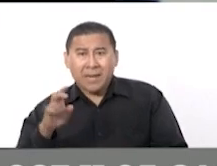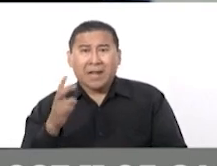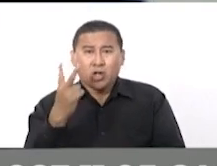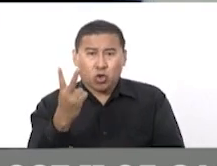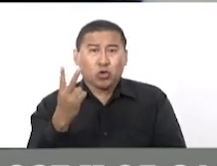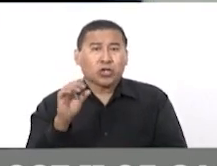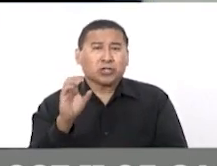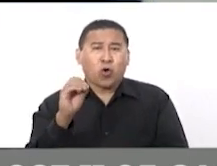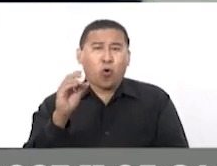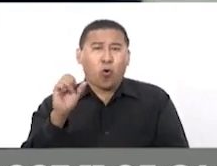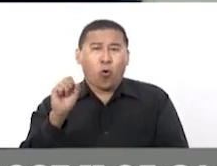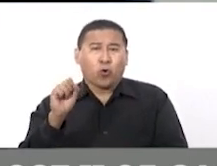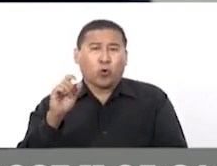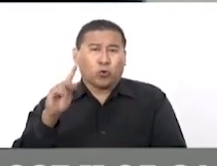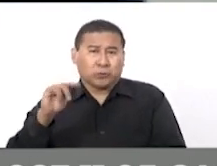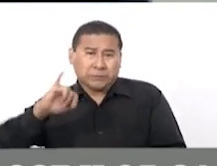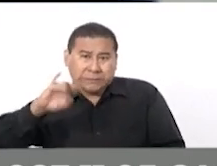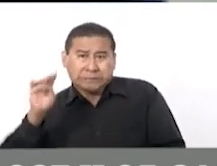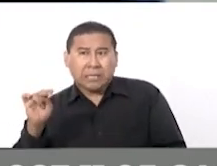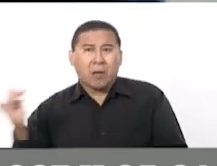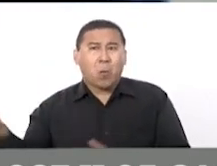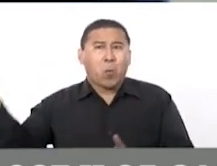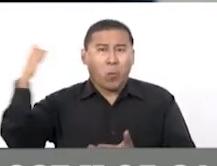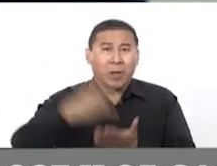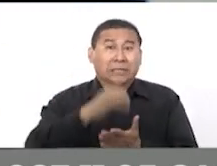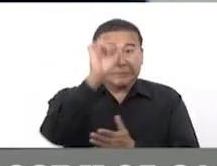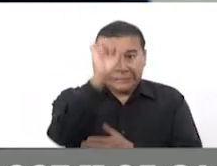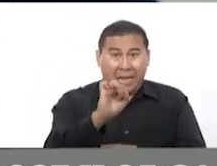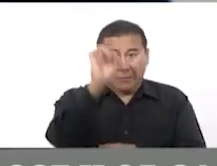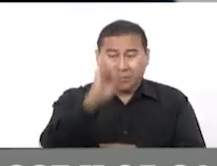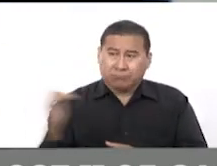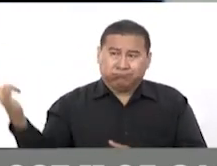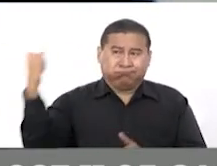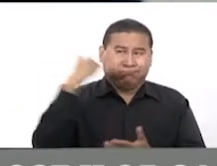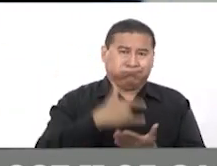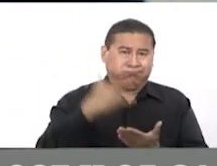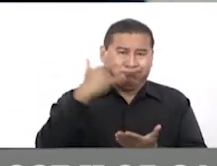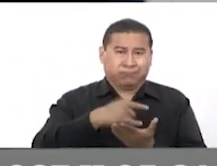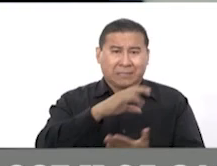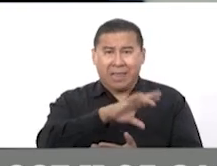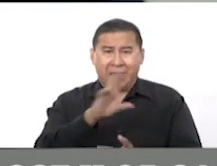desde Austin, que van a estar volando los sábados. Así que bueno, pues